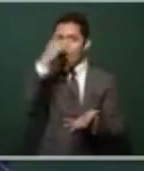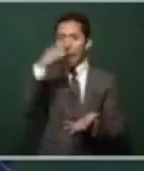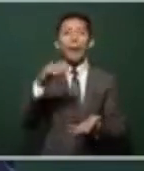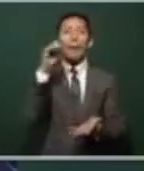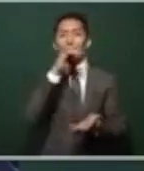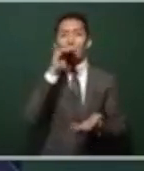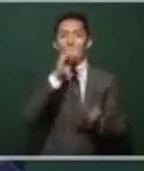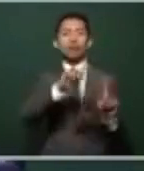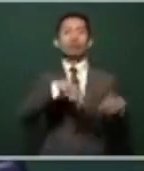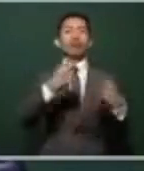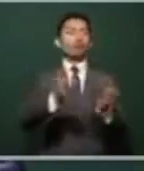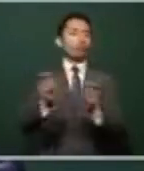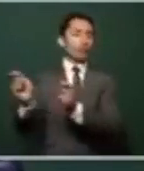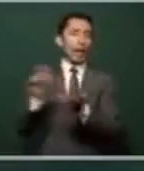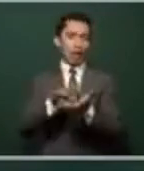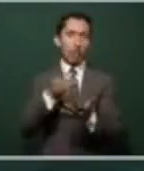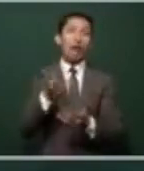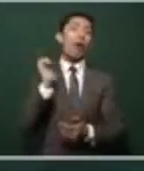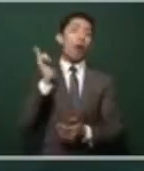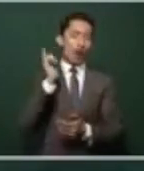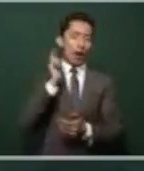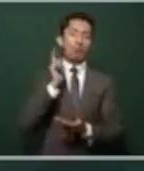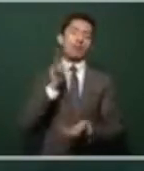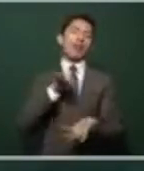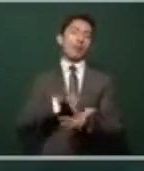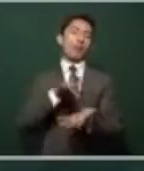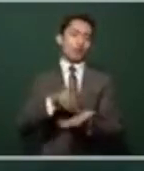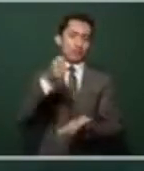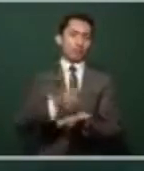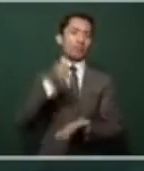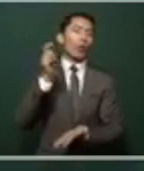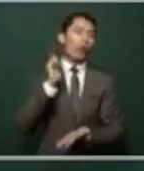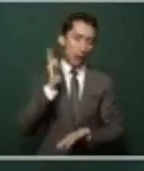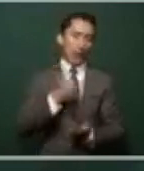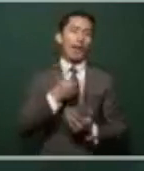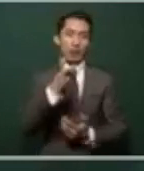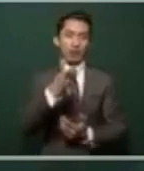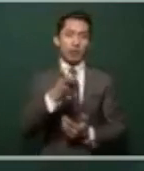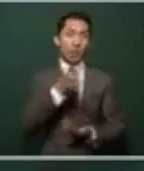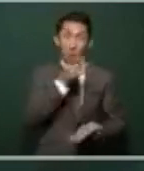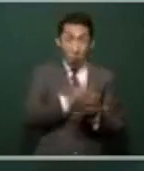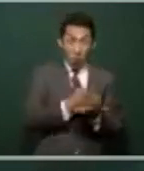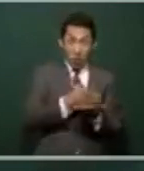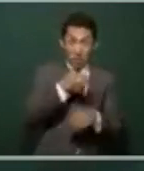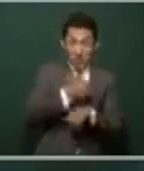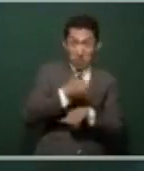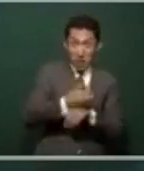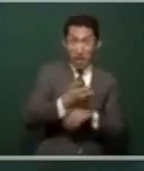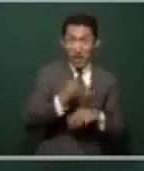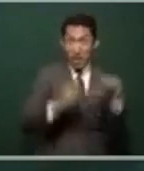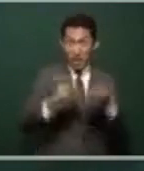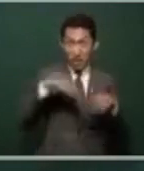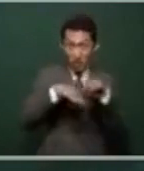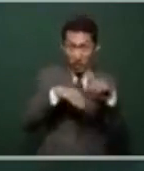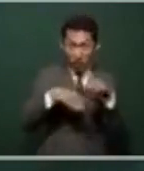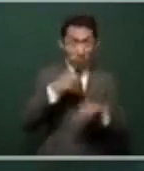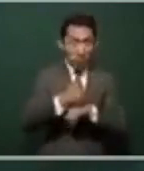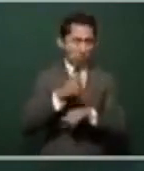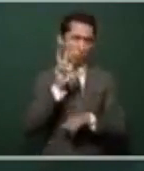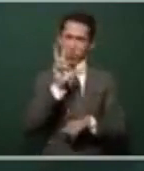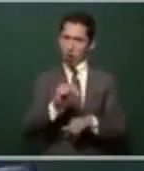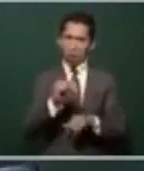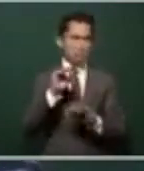aprobarse. Eso va a llevar a que se haga un esfuerzo para